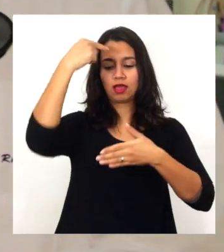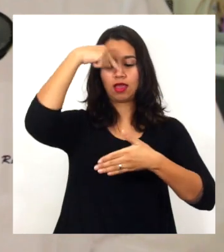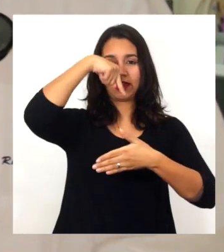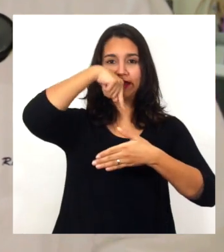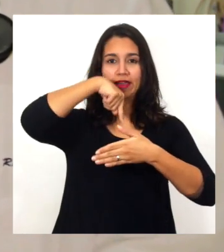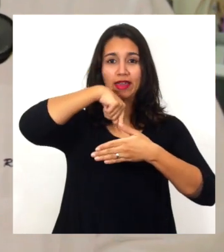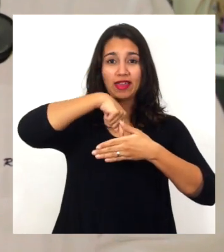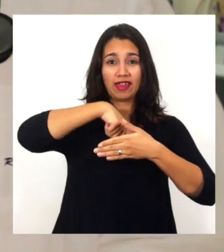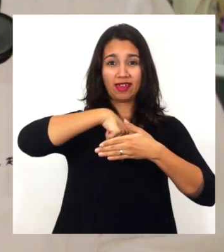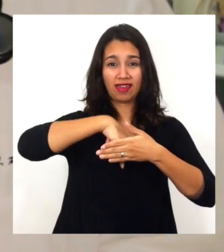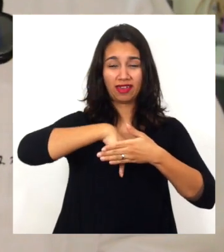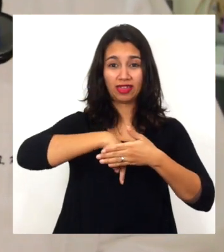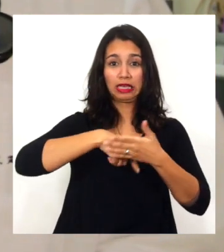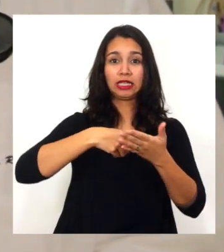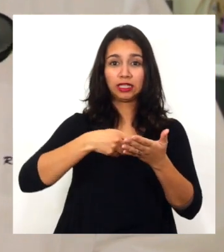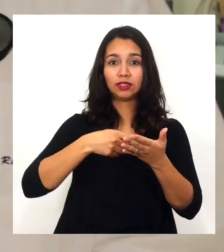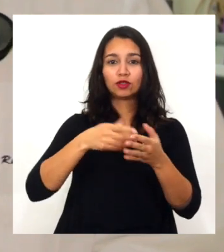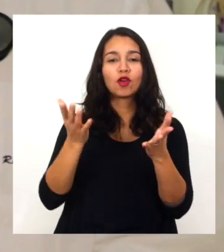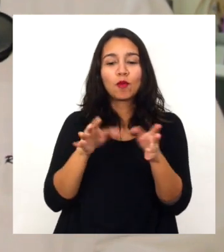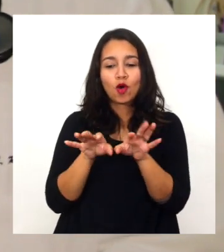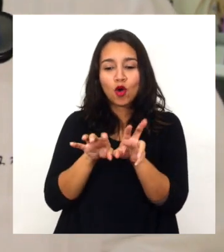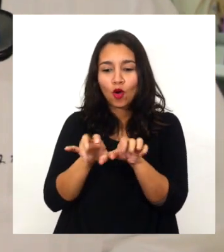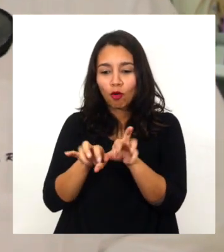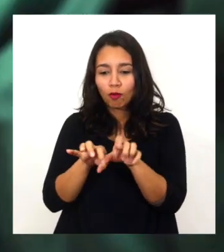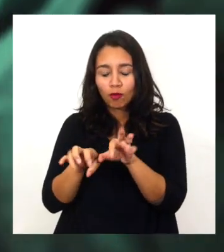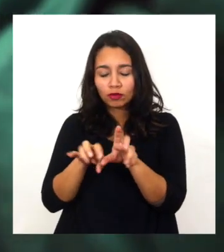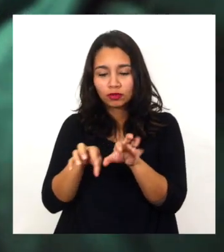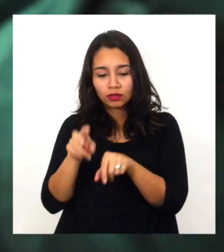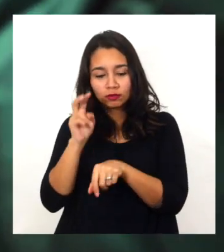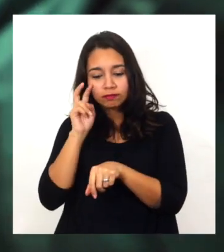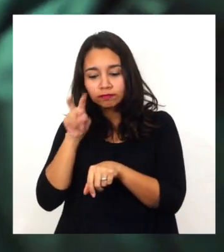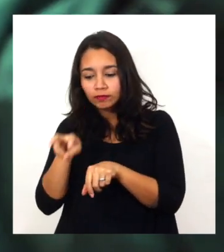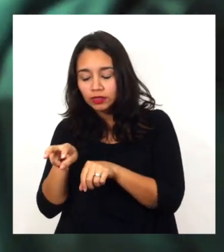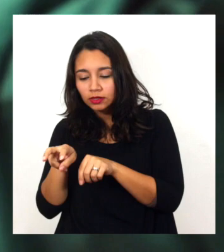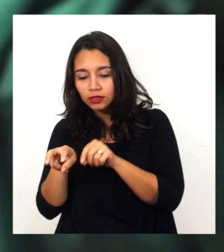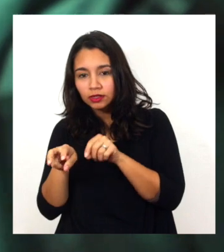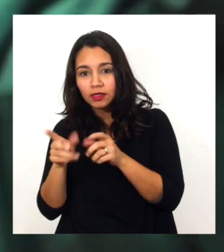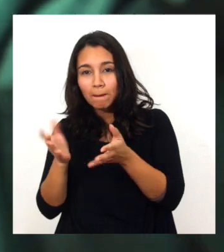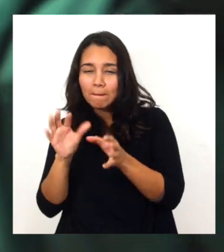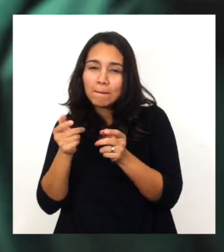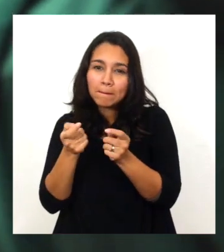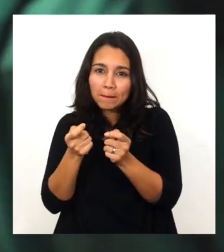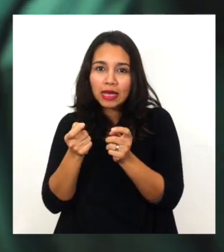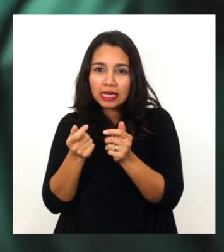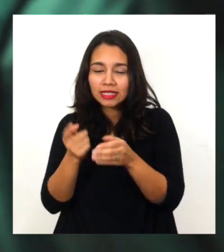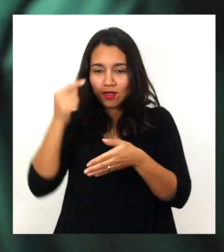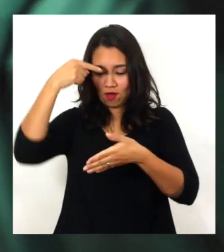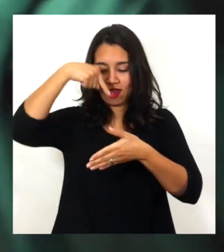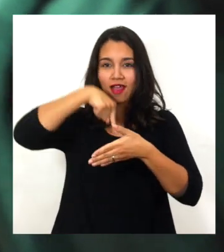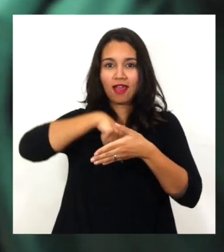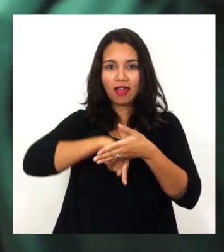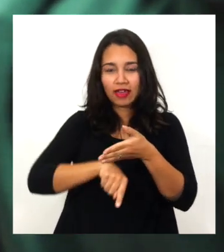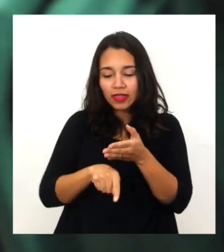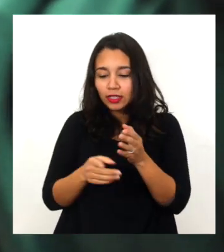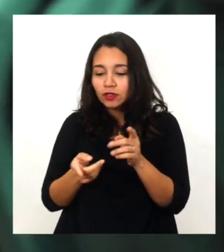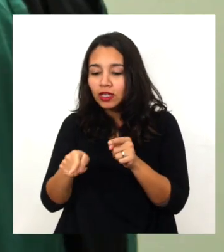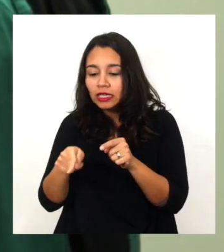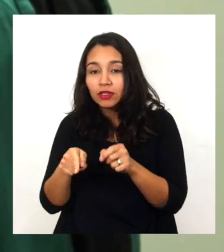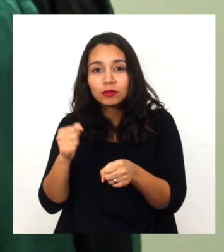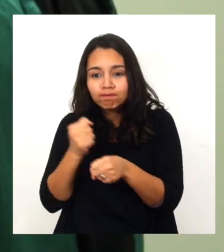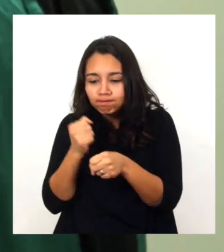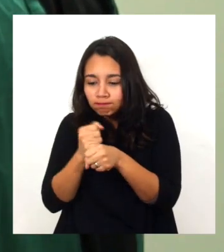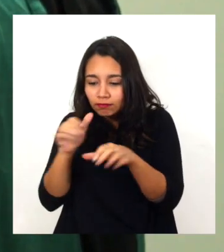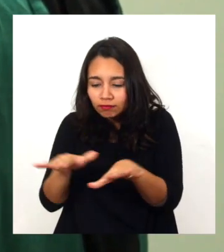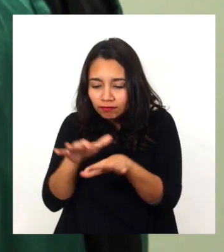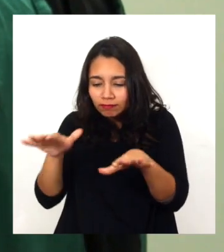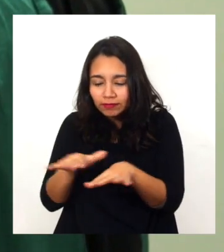en la punta del endoscopio y se maneja con un sistema de polea que se encuentra en el mando del equipo. Y una vez con